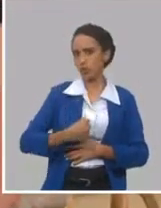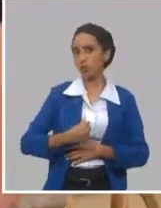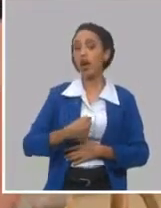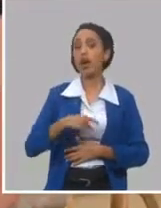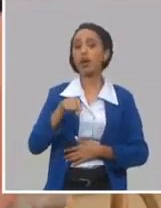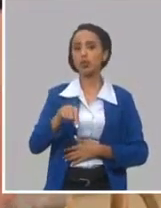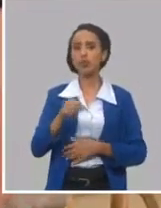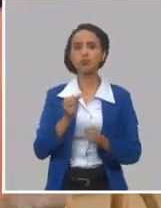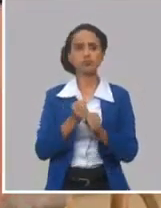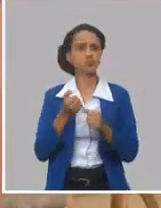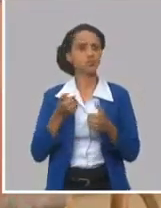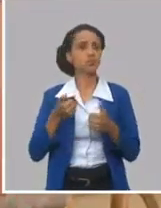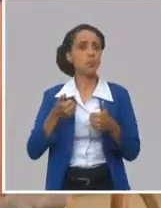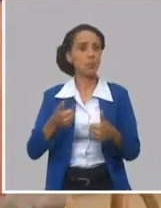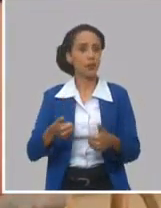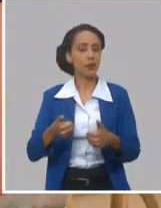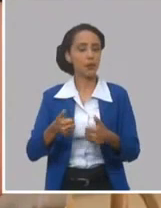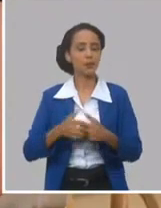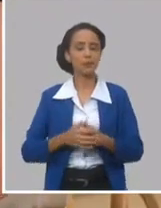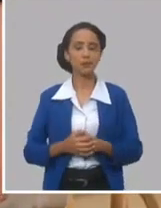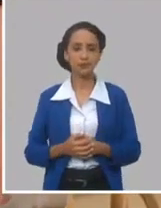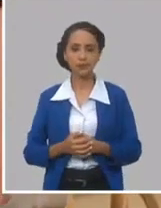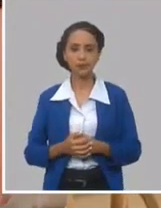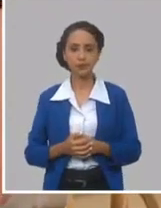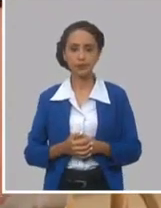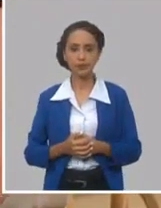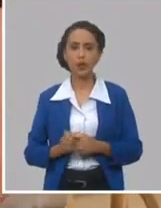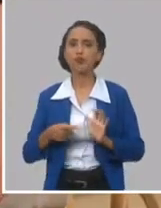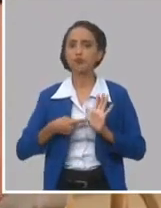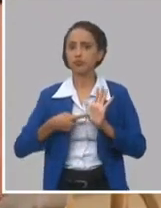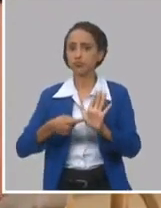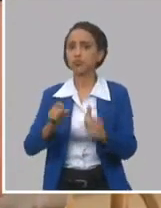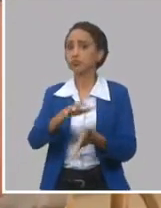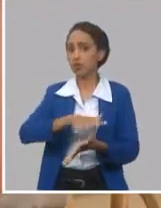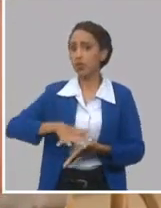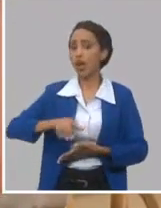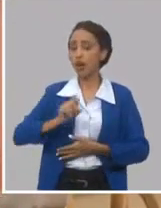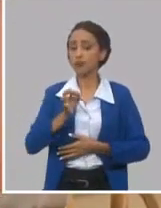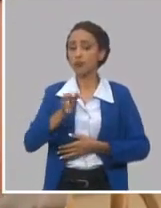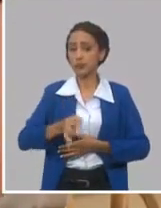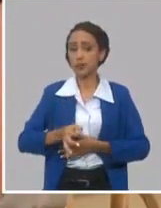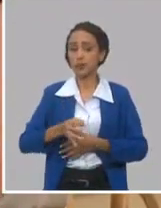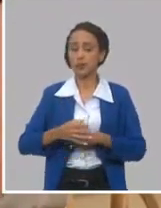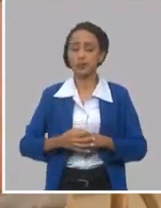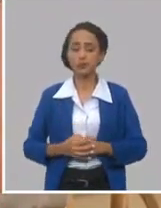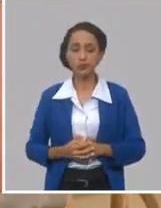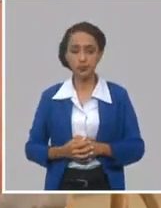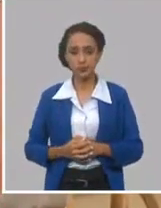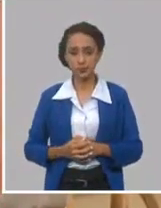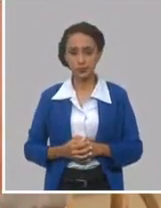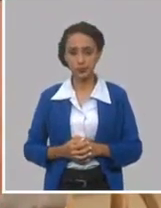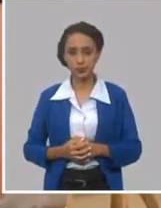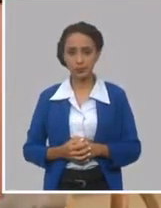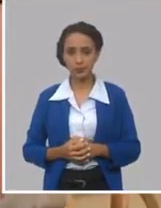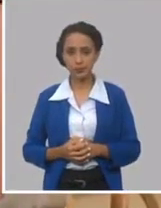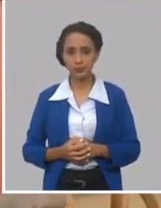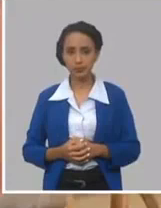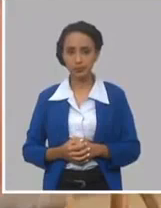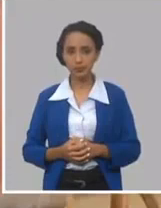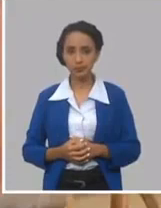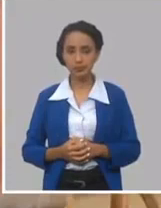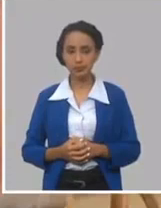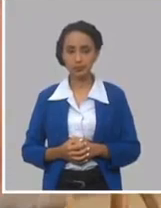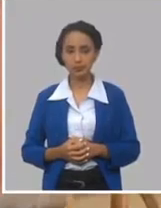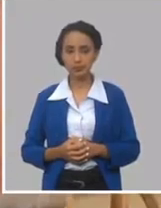conquistado por una persona que fundamentalmente se sustenta sobre la base de